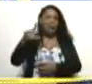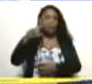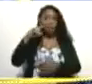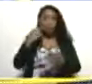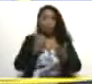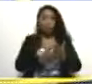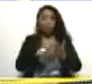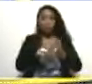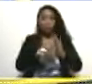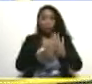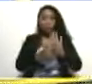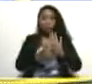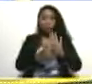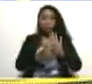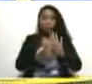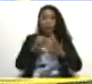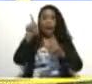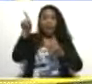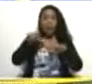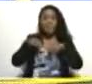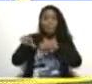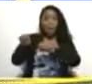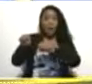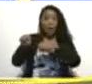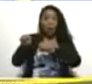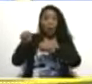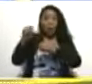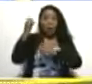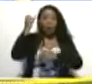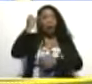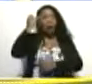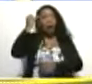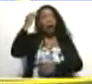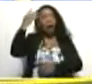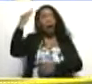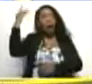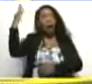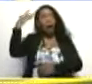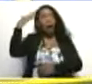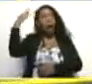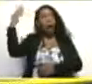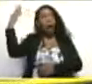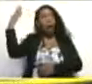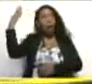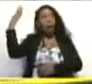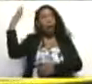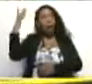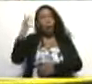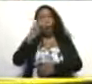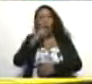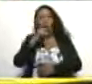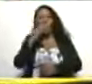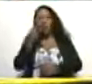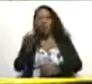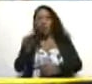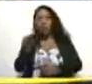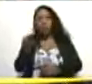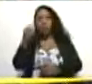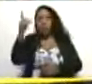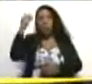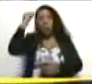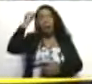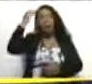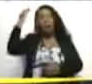en el imperio se hacen un mundo irreal y no cesan en su interés de clavar sus garras sobre Venezuela